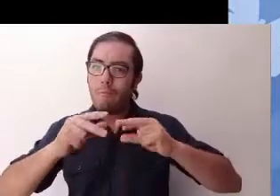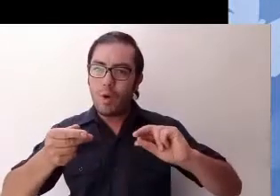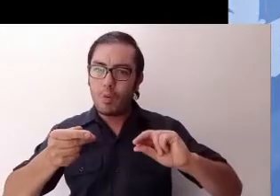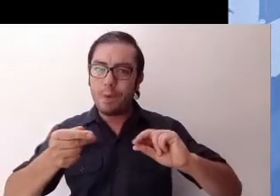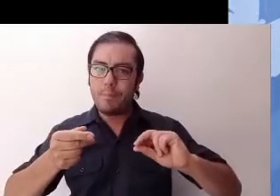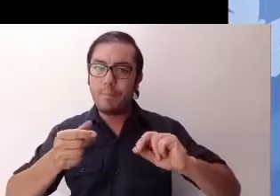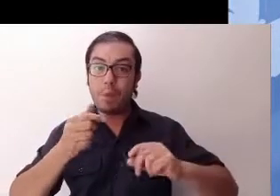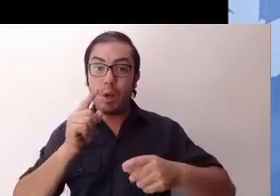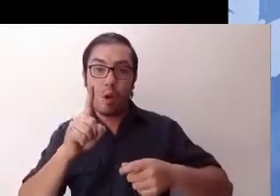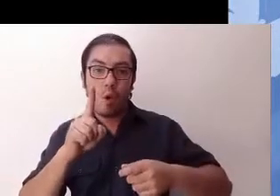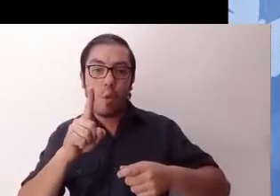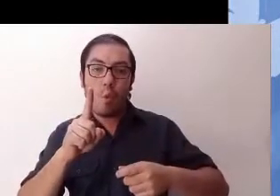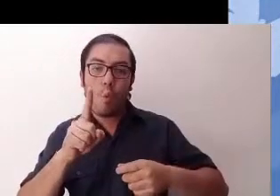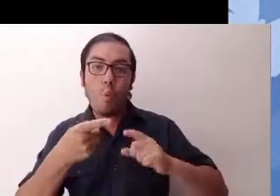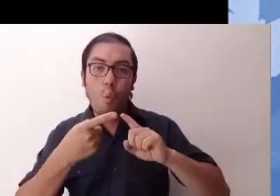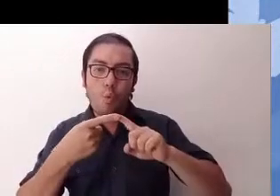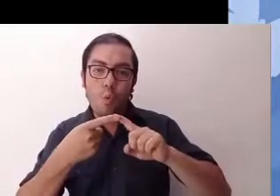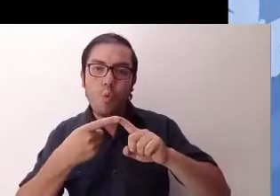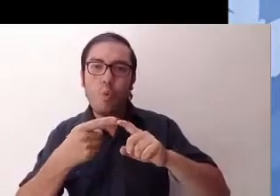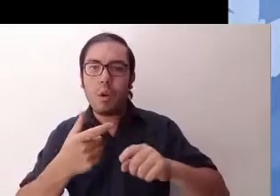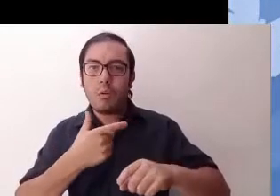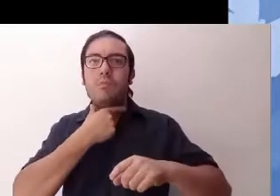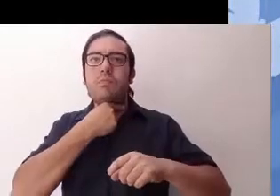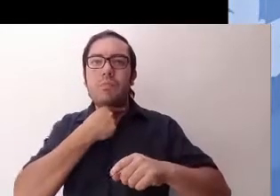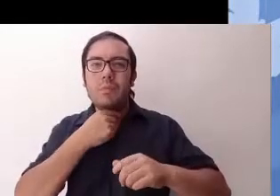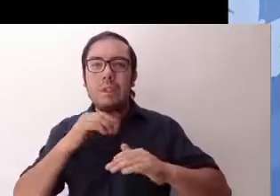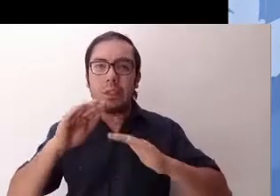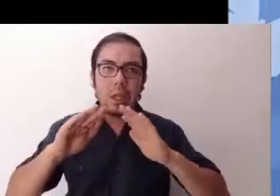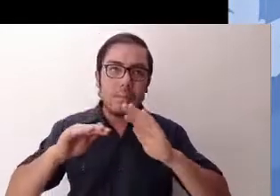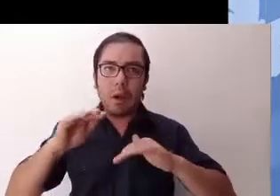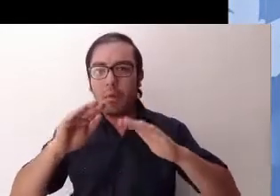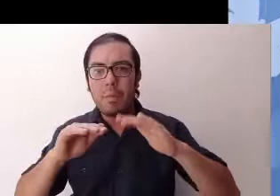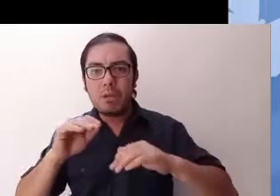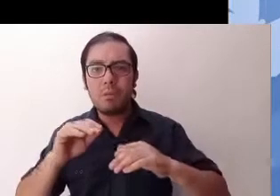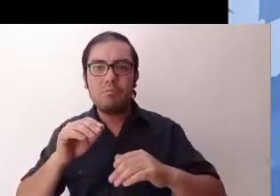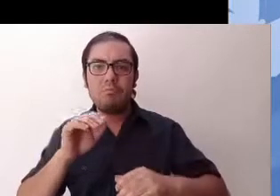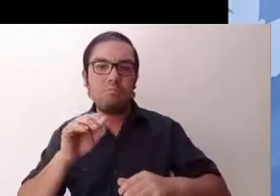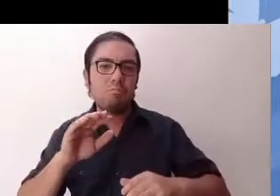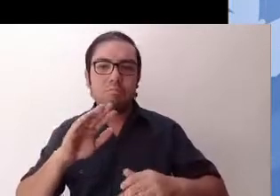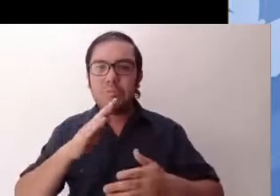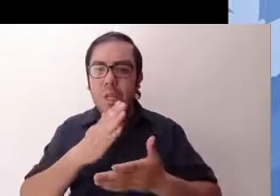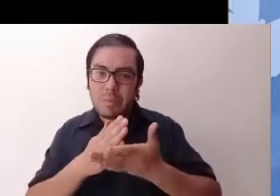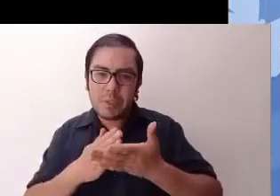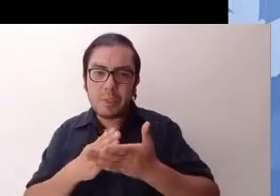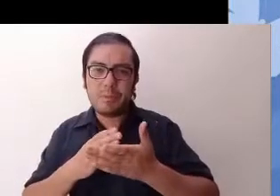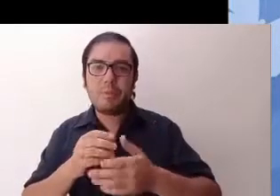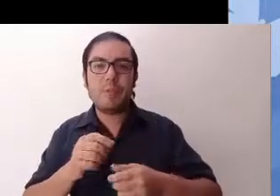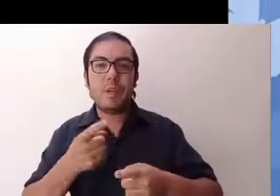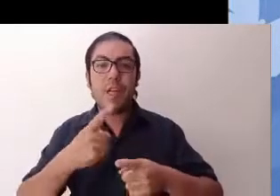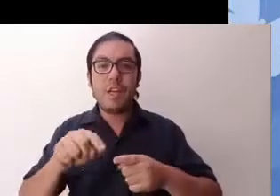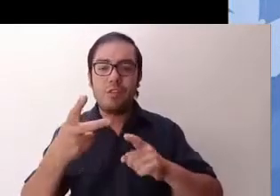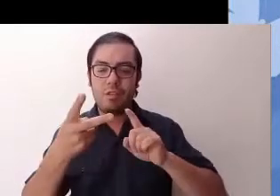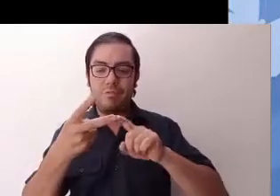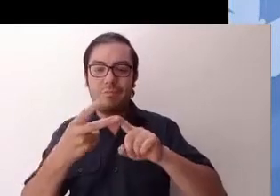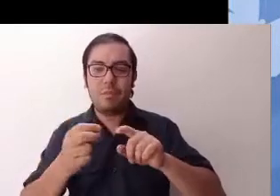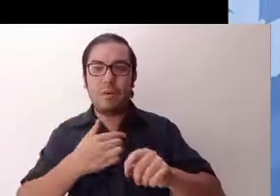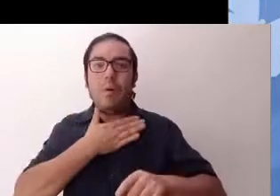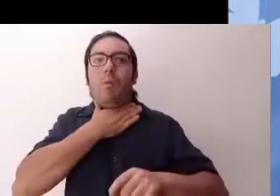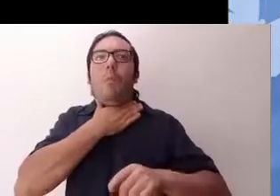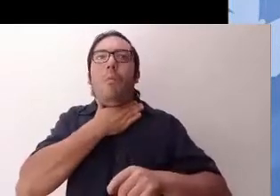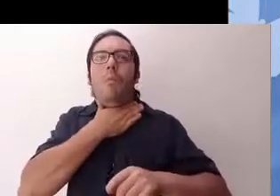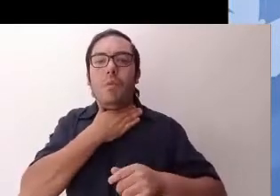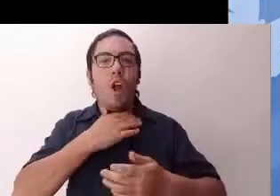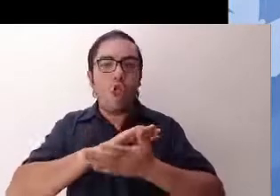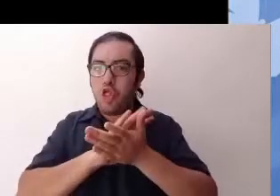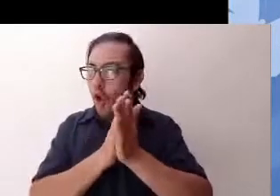y la otra es la obstrucción total. Cuando nosotros hablamos de obstrucción parcial, tenemos que tener en cuenta que todavía va a haber un flujo